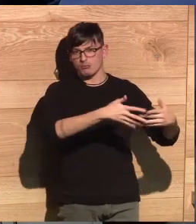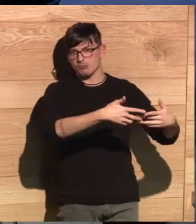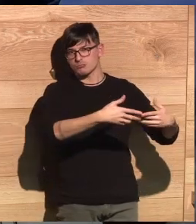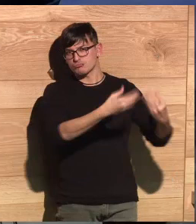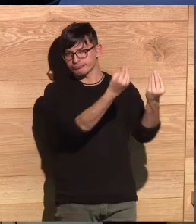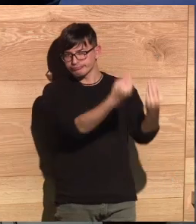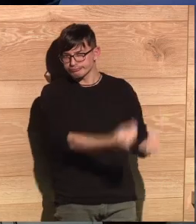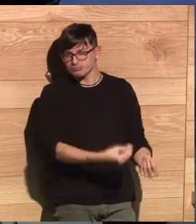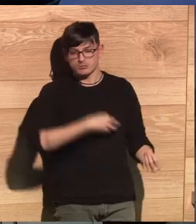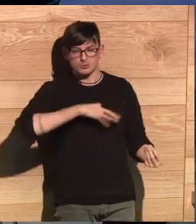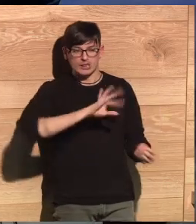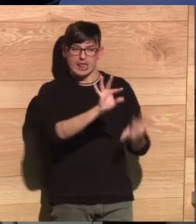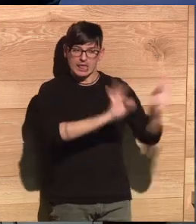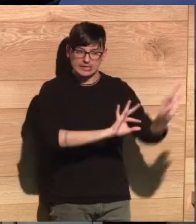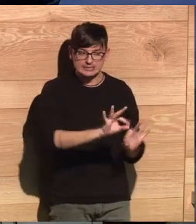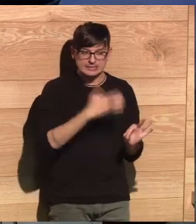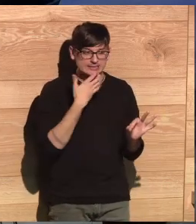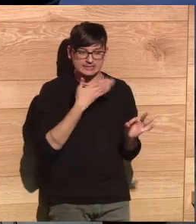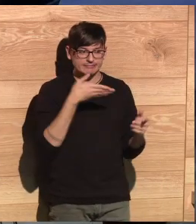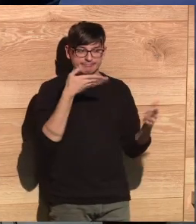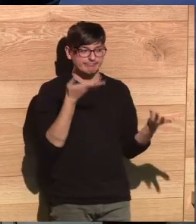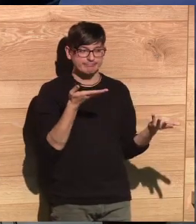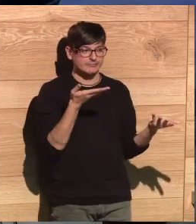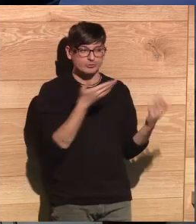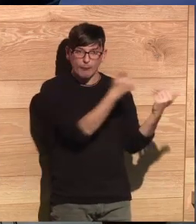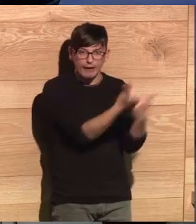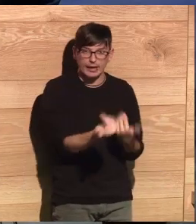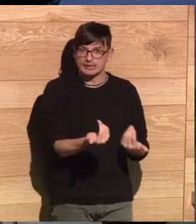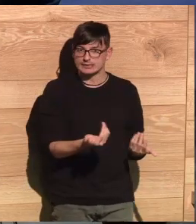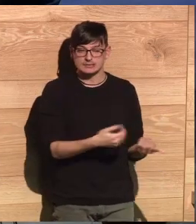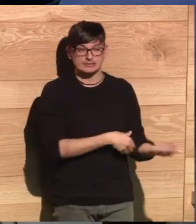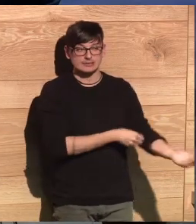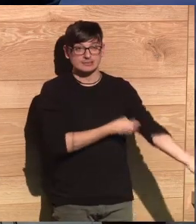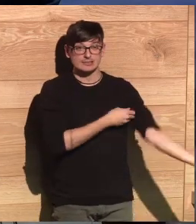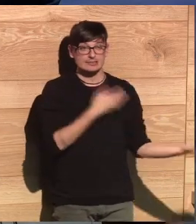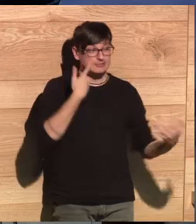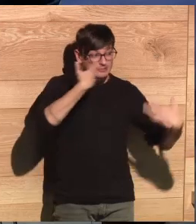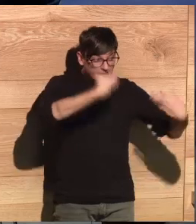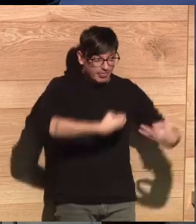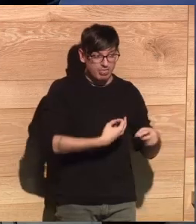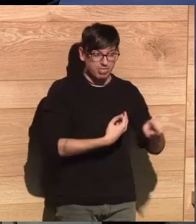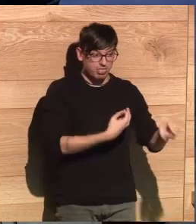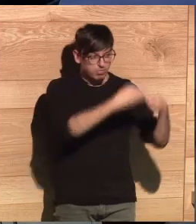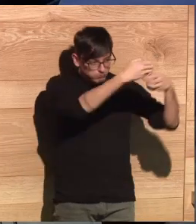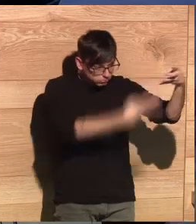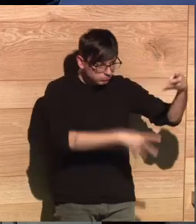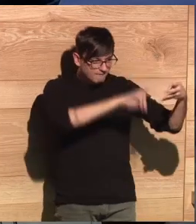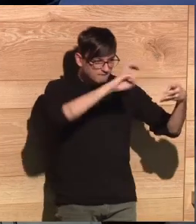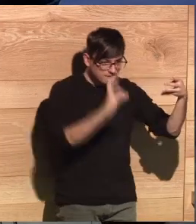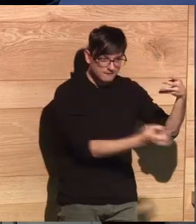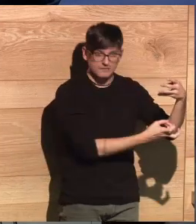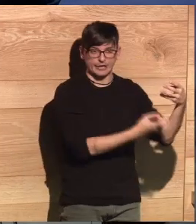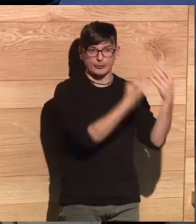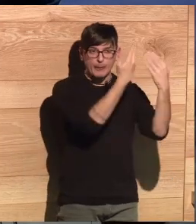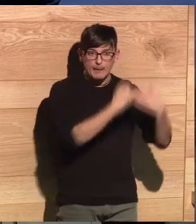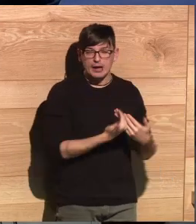podrás elegir. Pero si no tienes acceso a ella, si tú no estás enfrentado a esa realidad que te muestra esa diversidad y esa variedad de lo